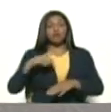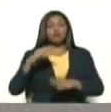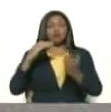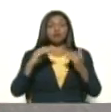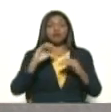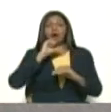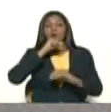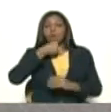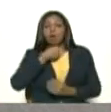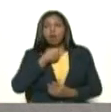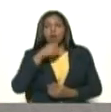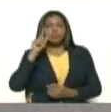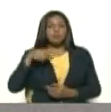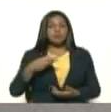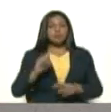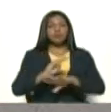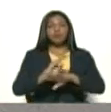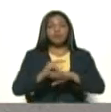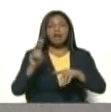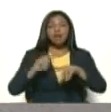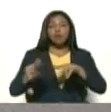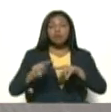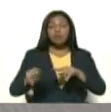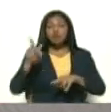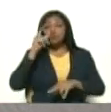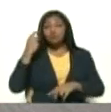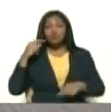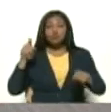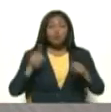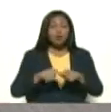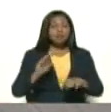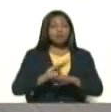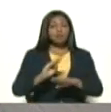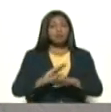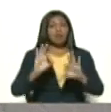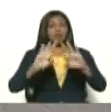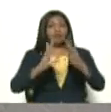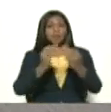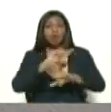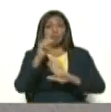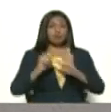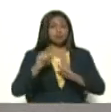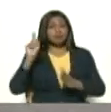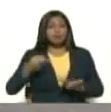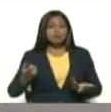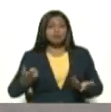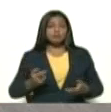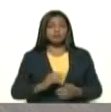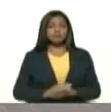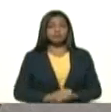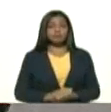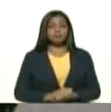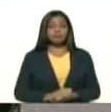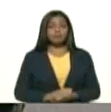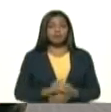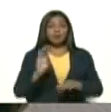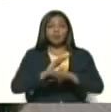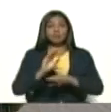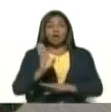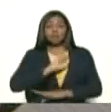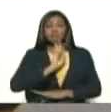mayores, de cuidar a los niños, a las niñas, de cuidar a la familia, de cuidarnos,